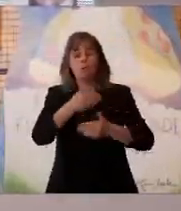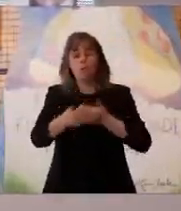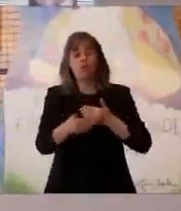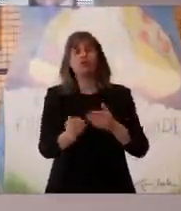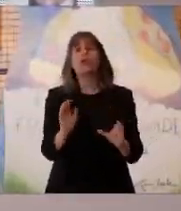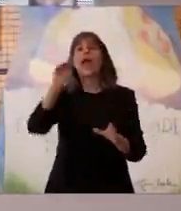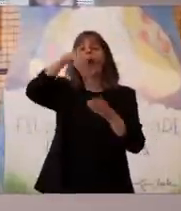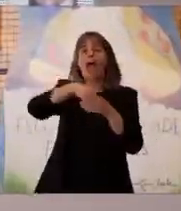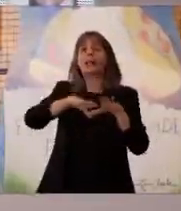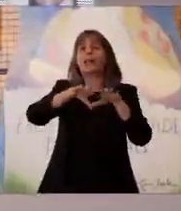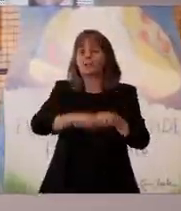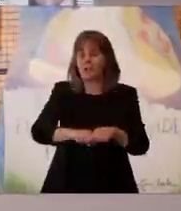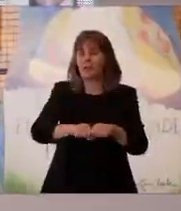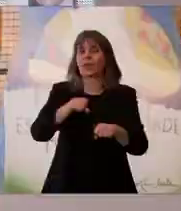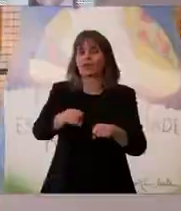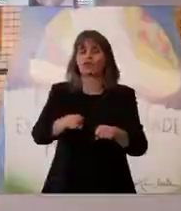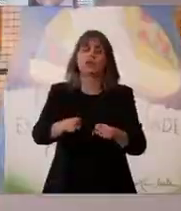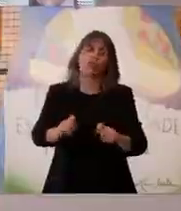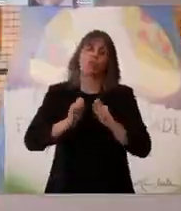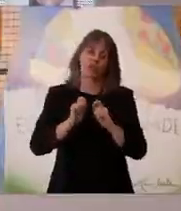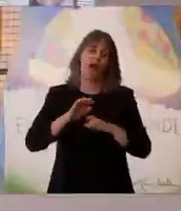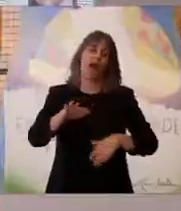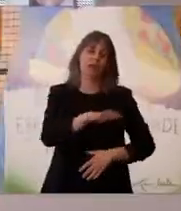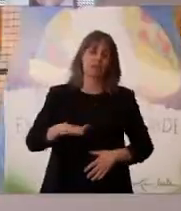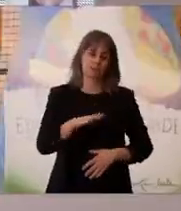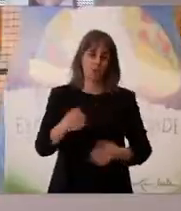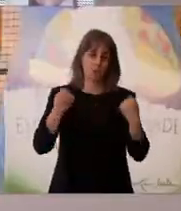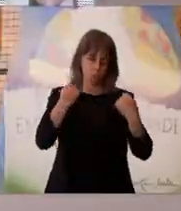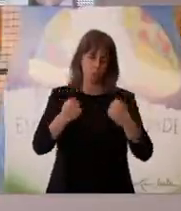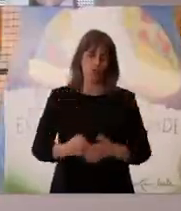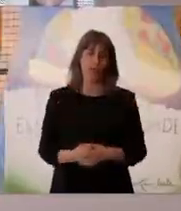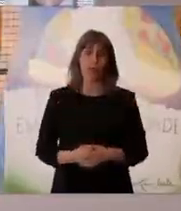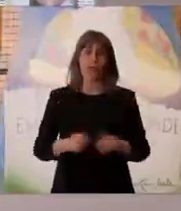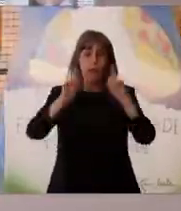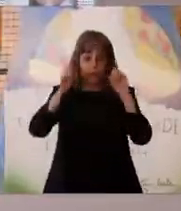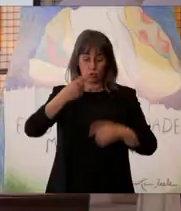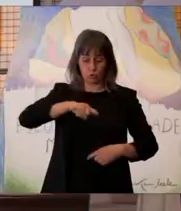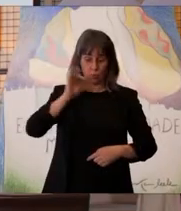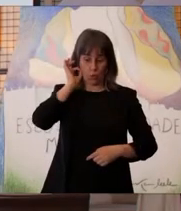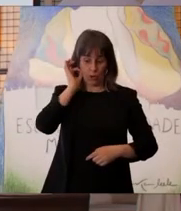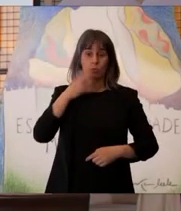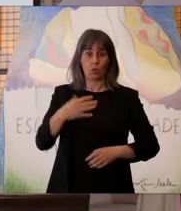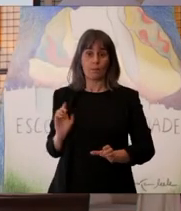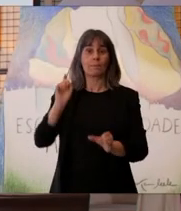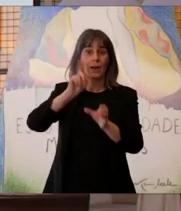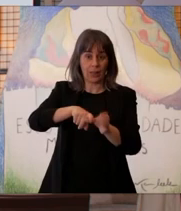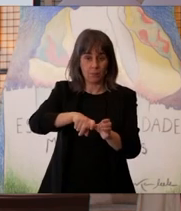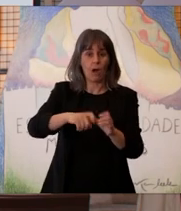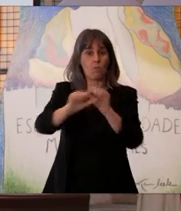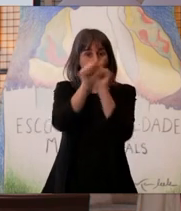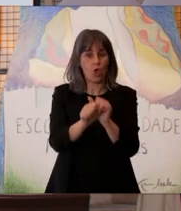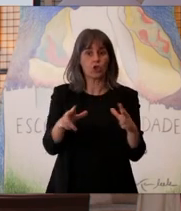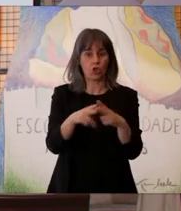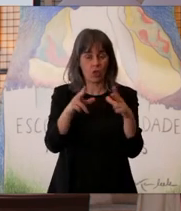colocan espacios de poder si nosotras participamos de poder cambiar los modelos de sociedad participamos de